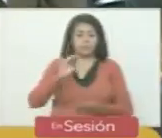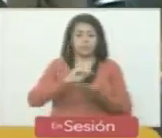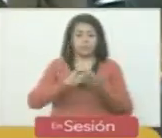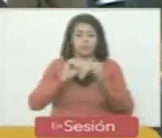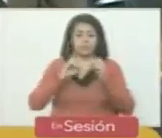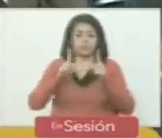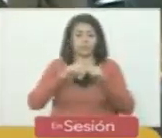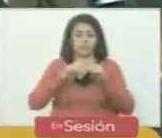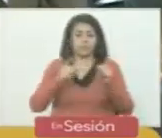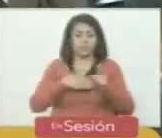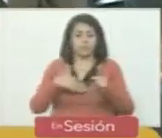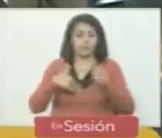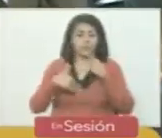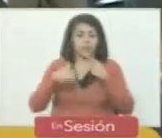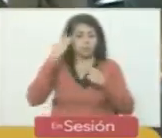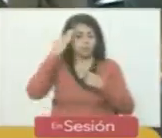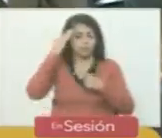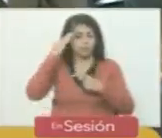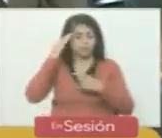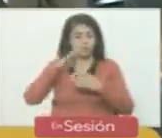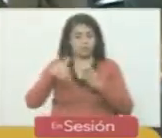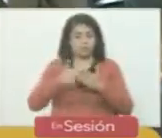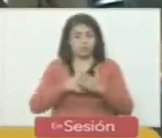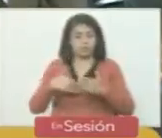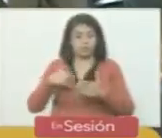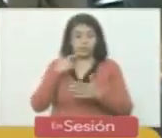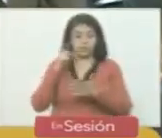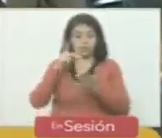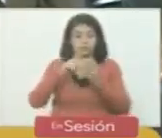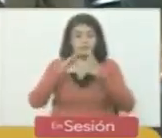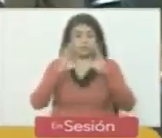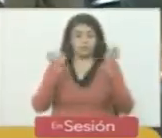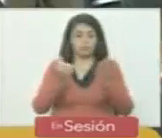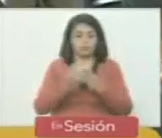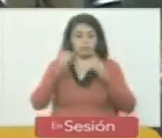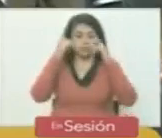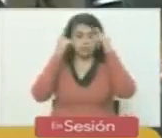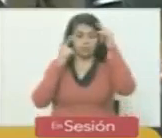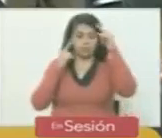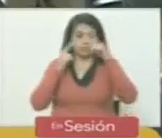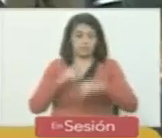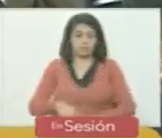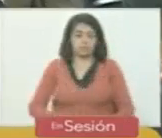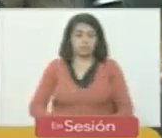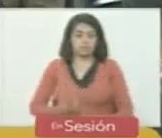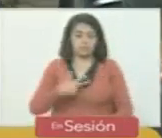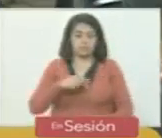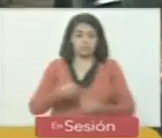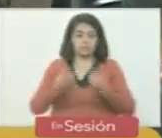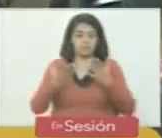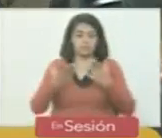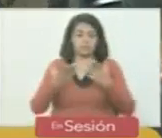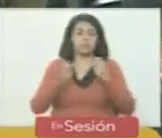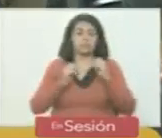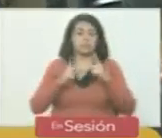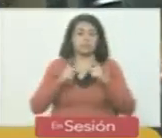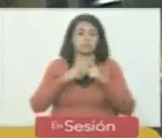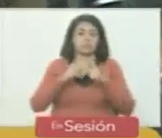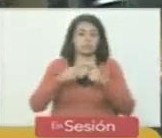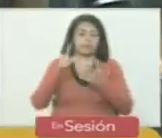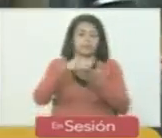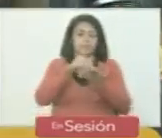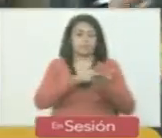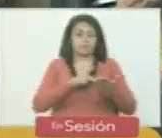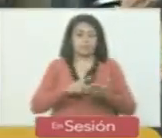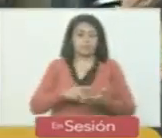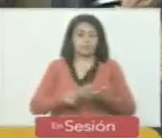oportunidad, pero quiero que lo sepan y lo quisiera gritar al mundo. Hugo Chávez nos dio la oportunidad de participar en